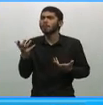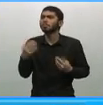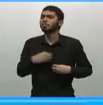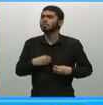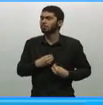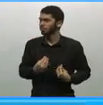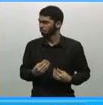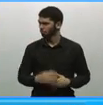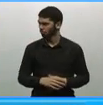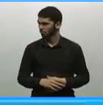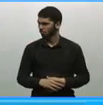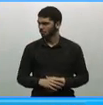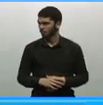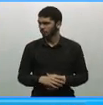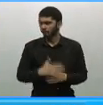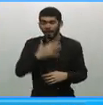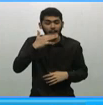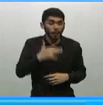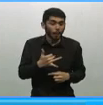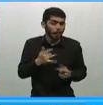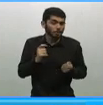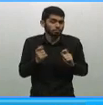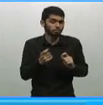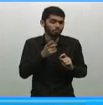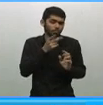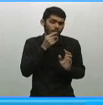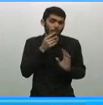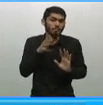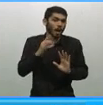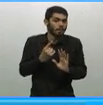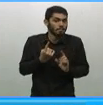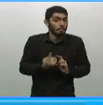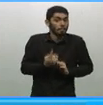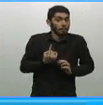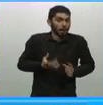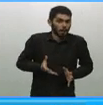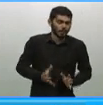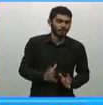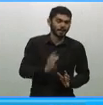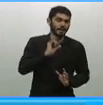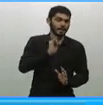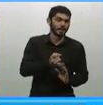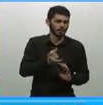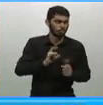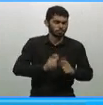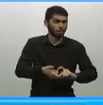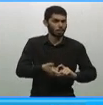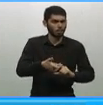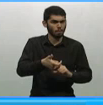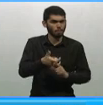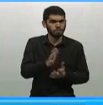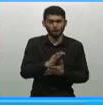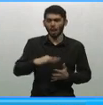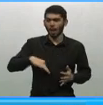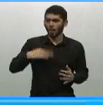que que no me cambió mucho ya con el primero sí por ahí es un poco más el cambio de de de